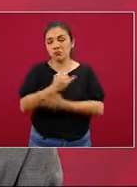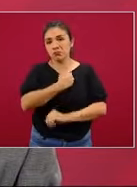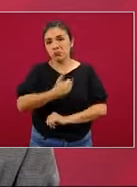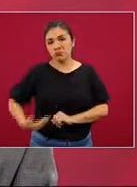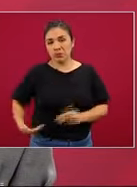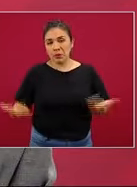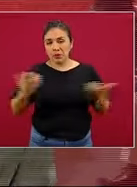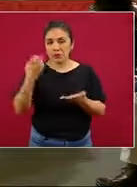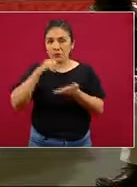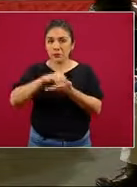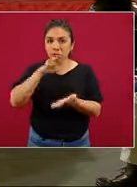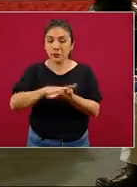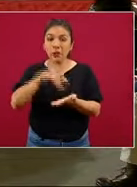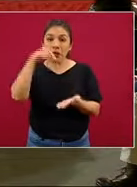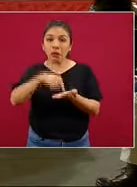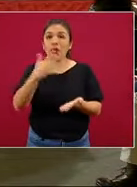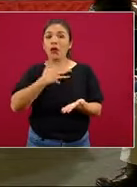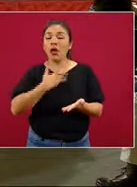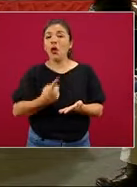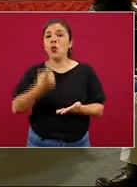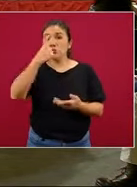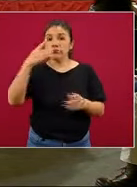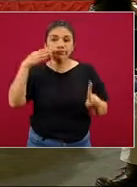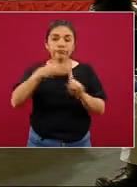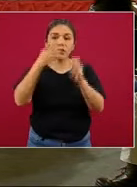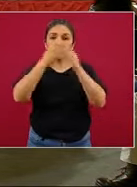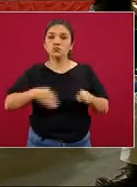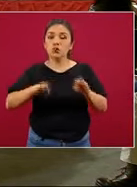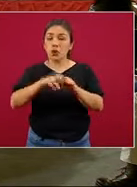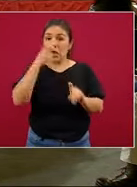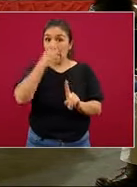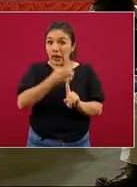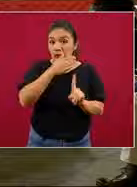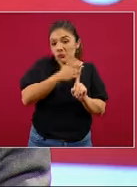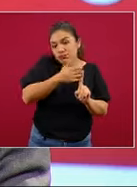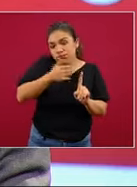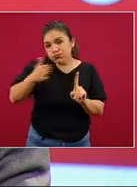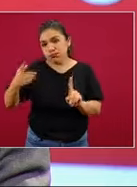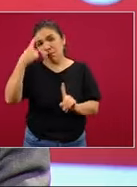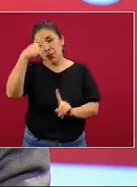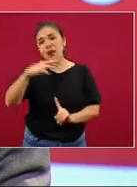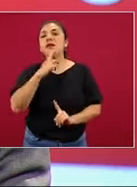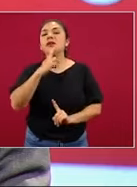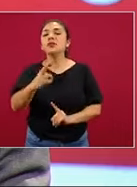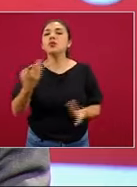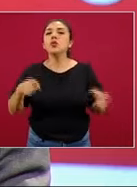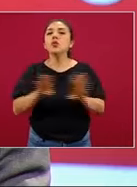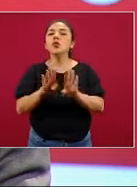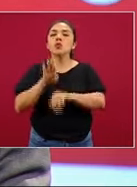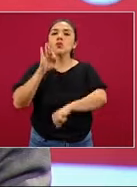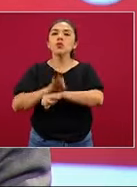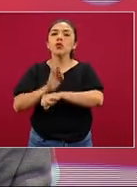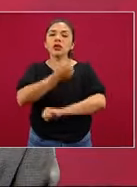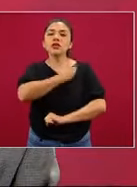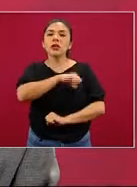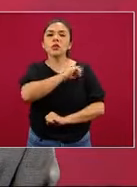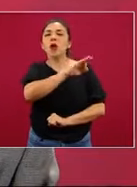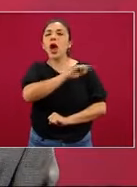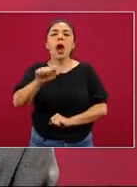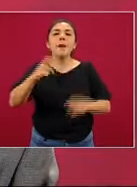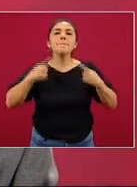presidencial. Ahí tenemos un componente operativo desde entonces de respuesta para proteger la salud de las